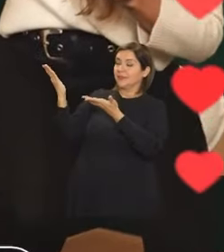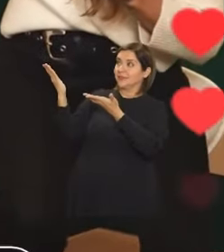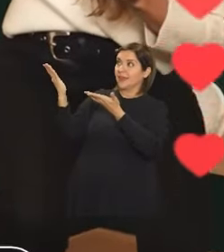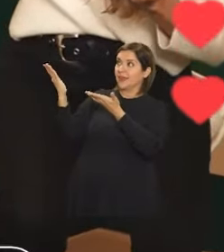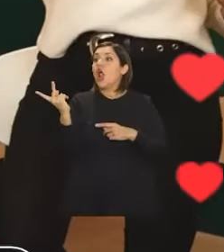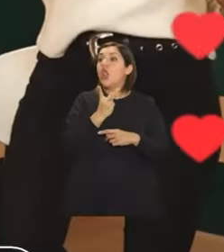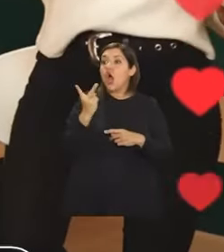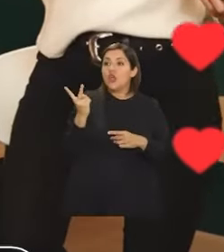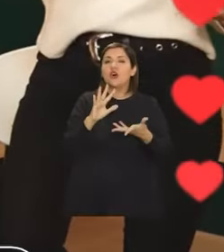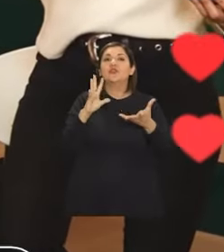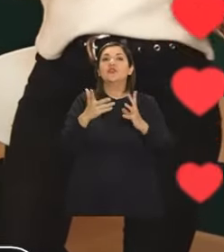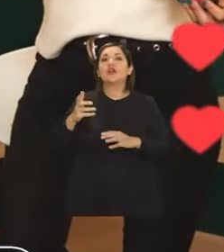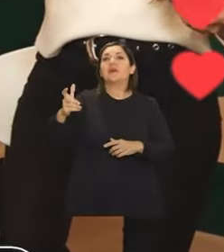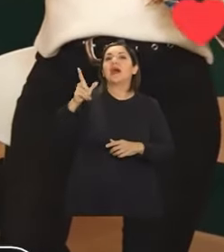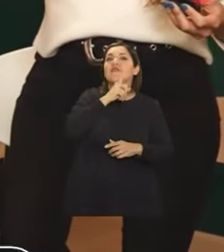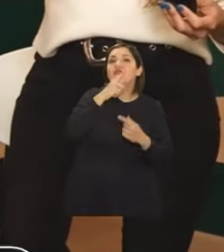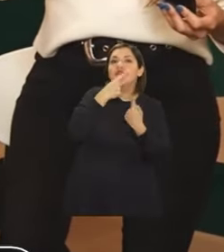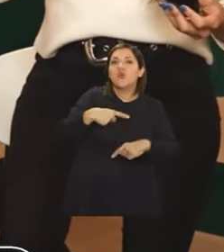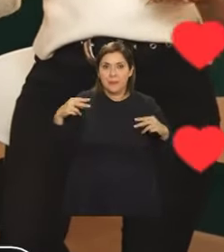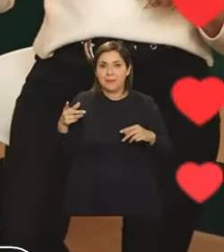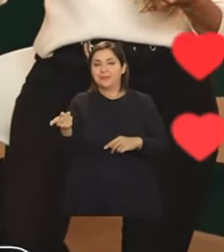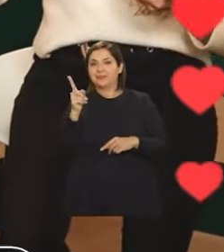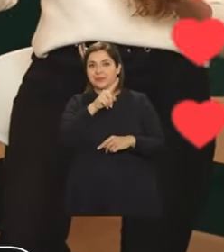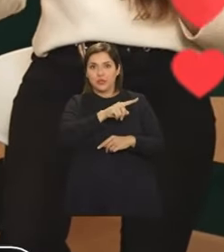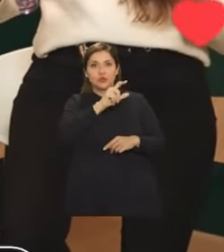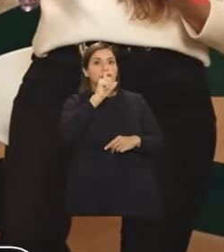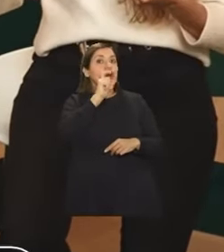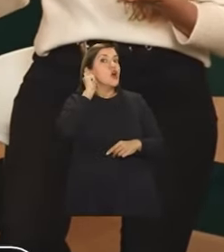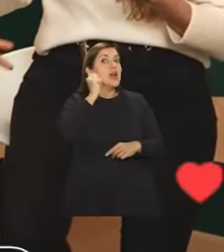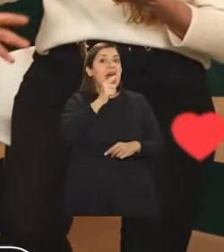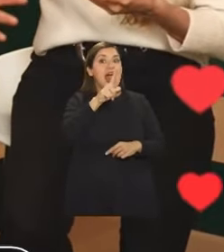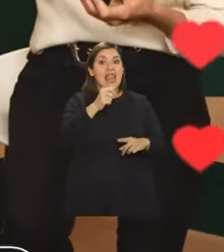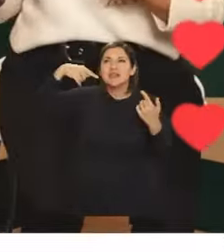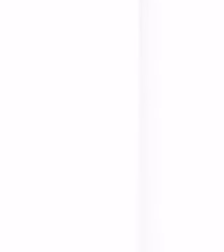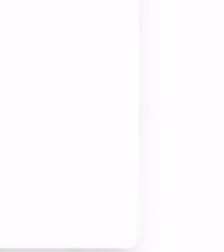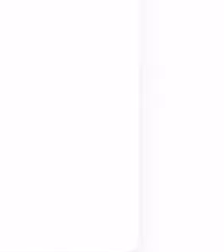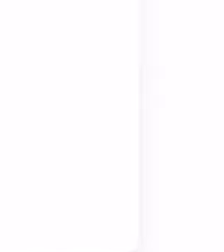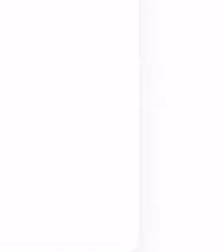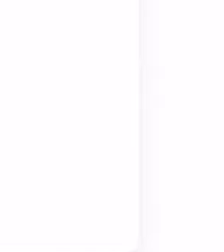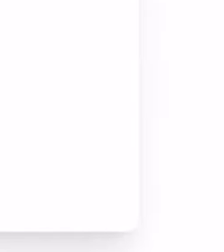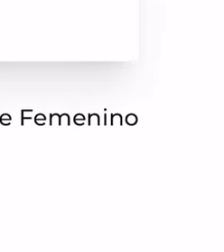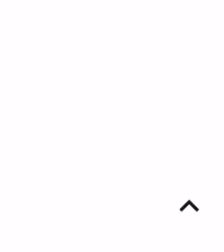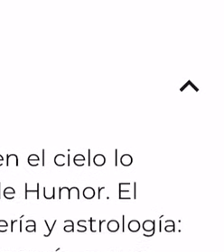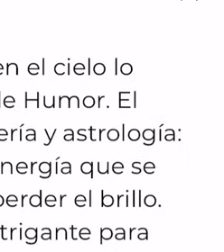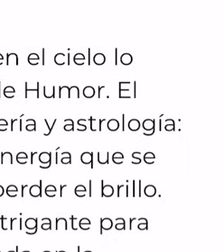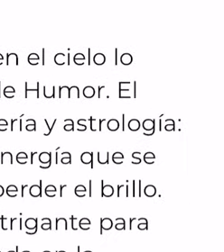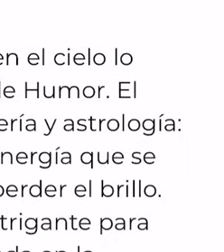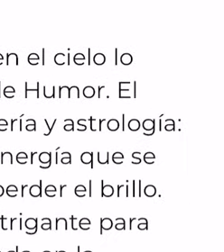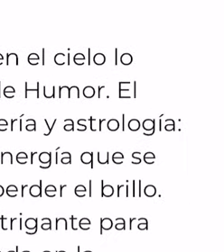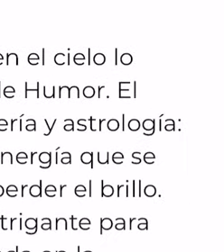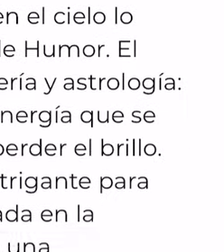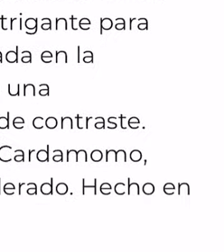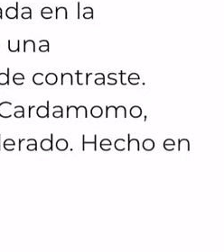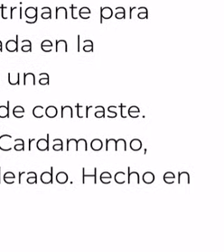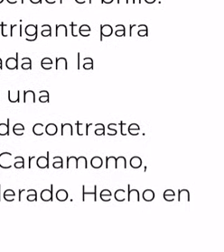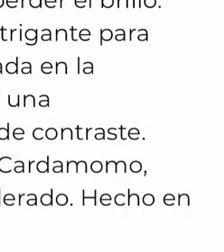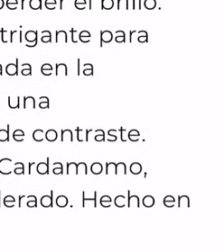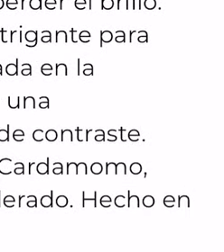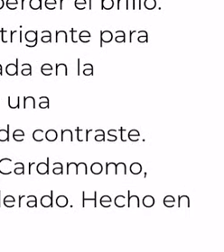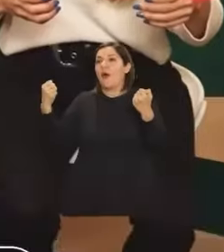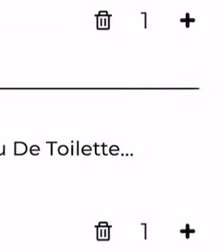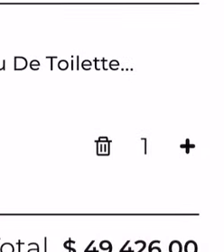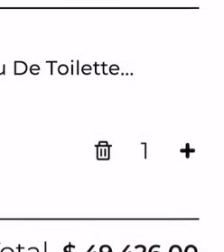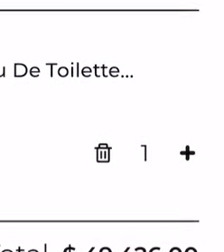astral este que es el galaxia sí es más más frutal No a ver Uh muy rico